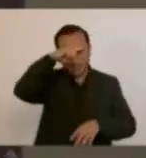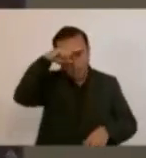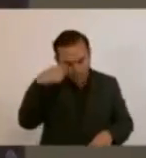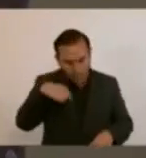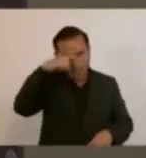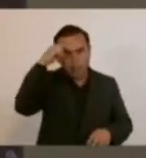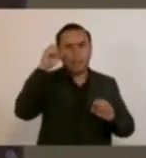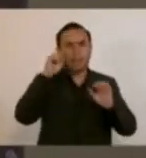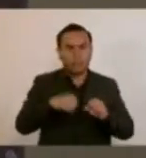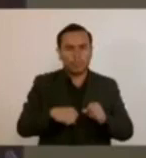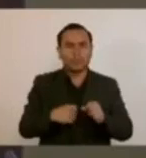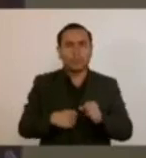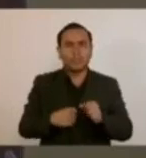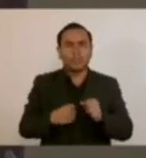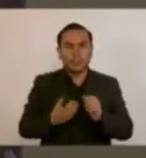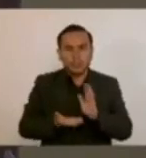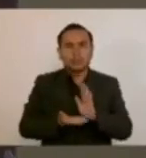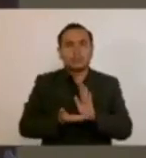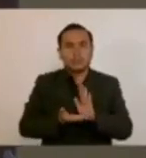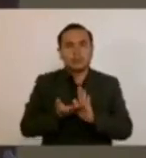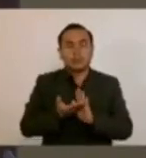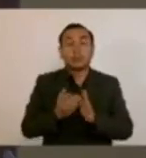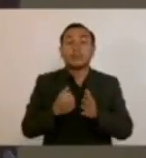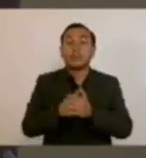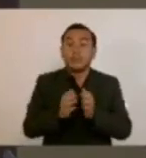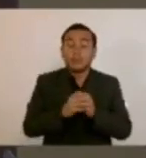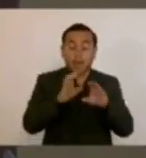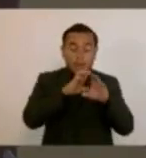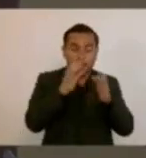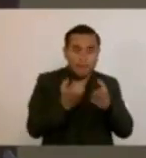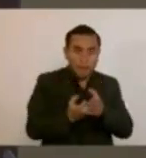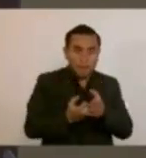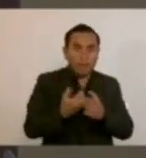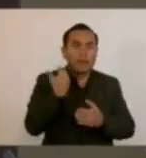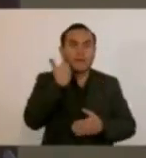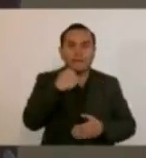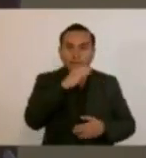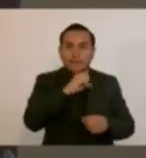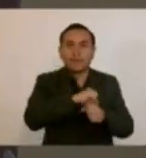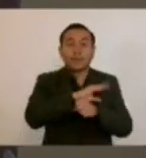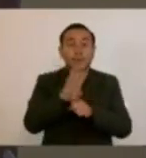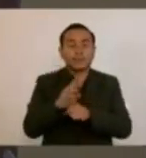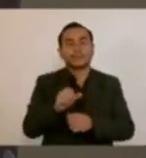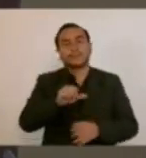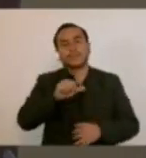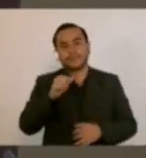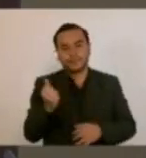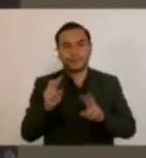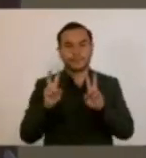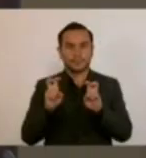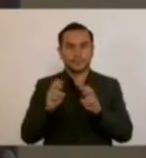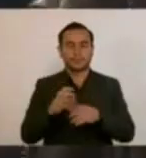que pueda paliar un poco de la afectación por la crisis mundial. Lo otro es de que